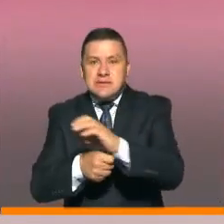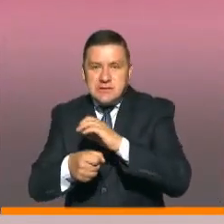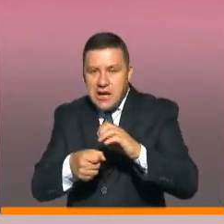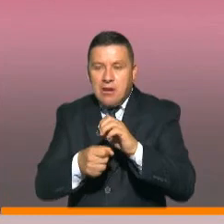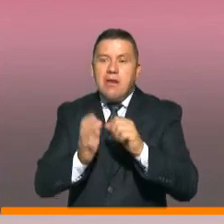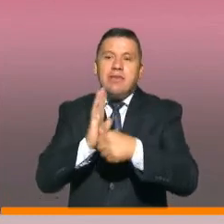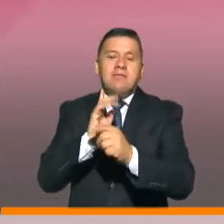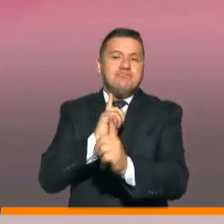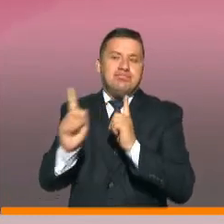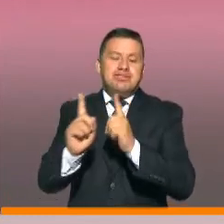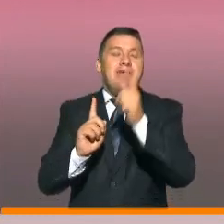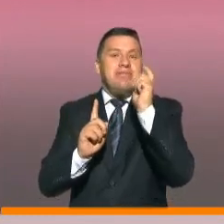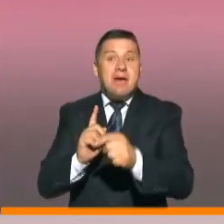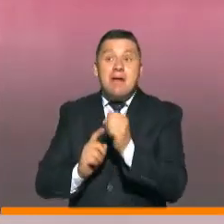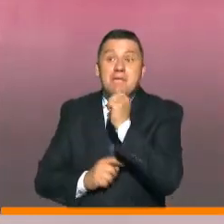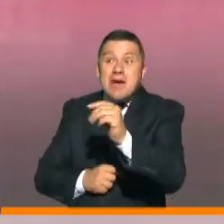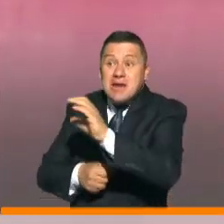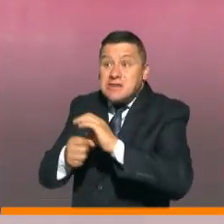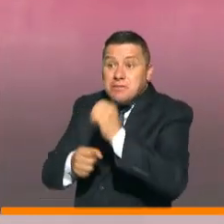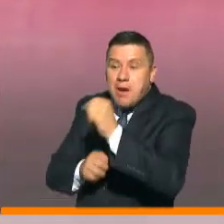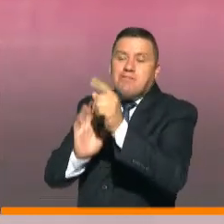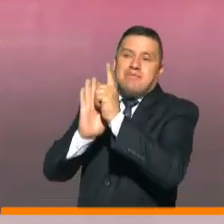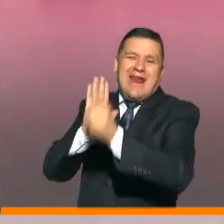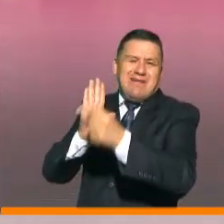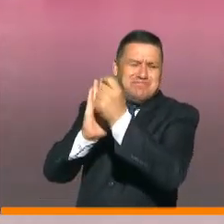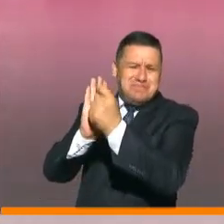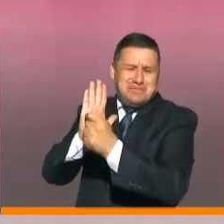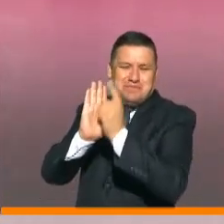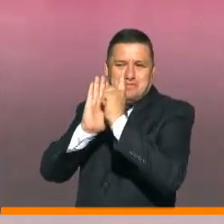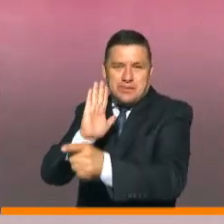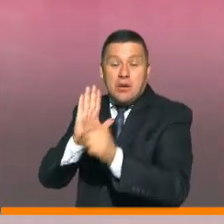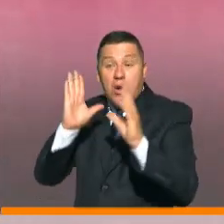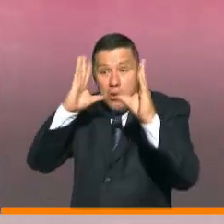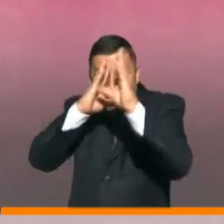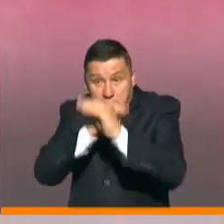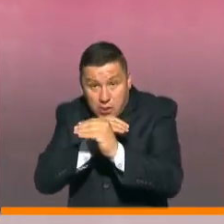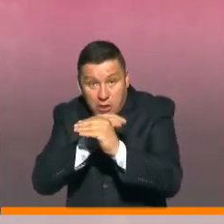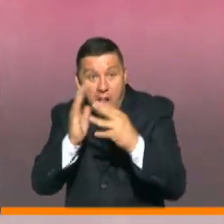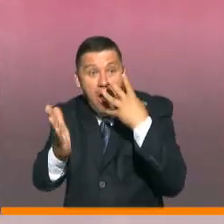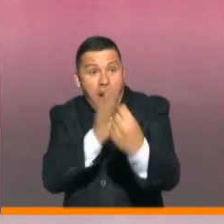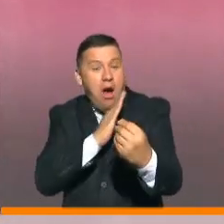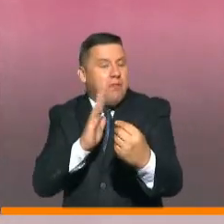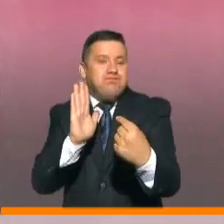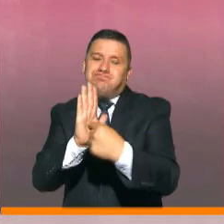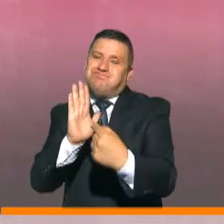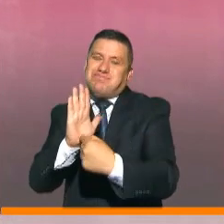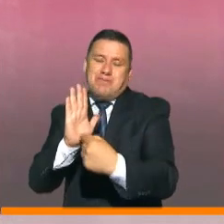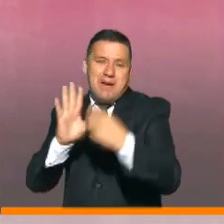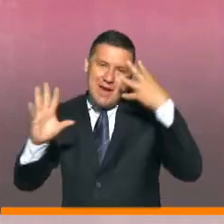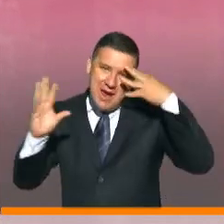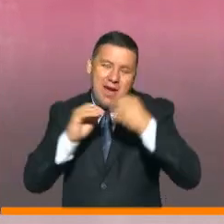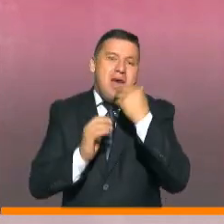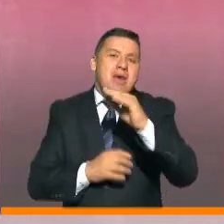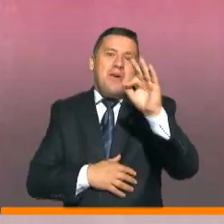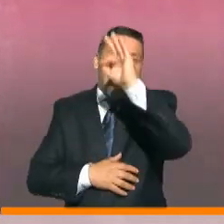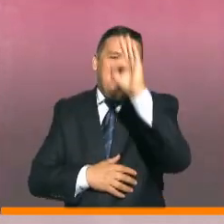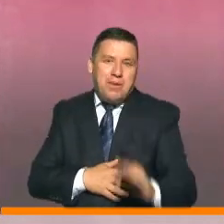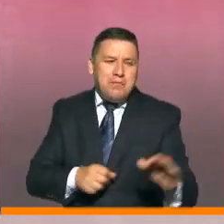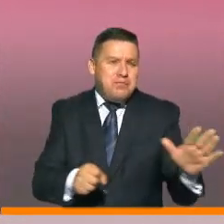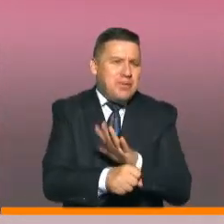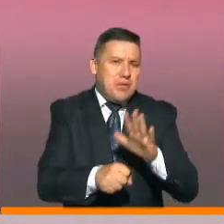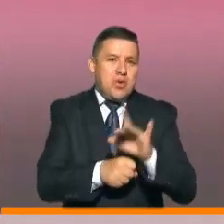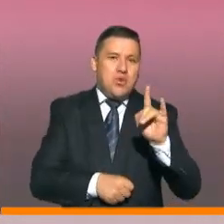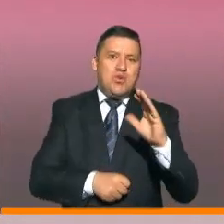en donde la situación es crítica. Establecer restricciones nocturnas a la movilidad de acuerdo con el porcentaje de